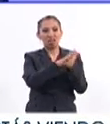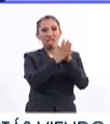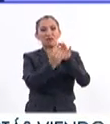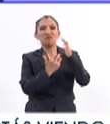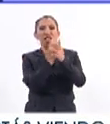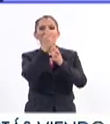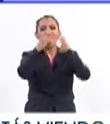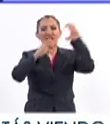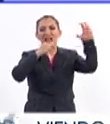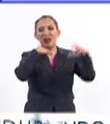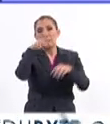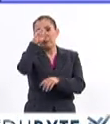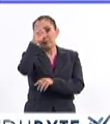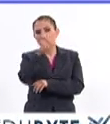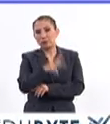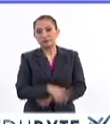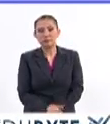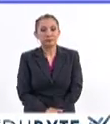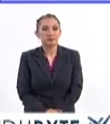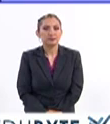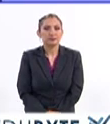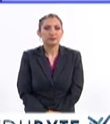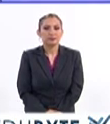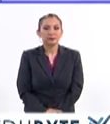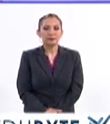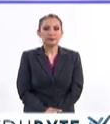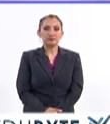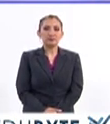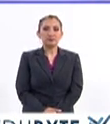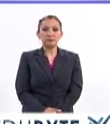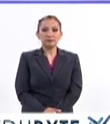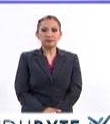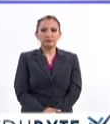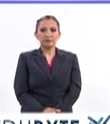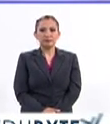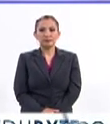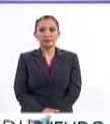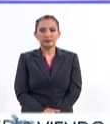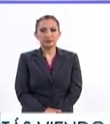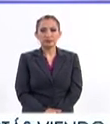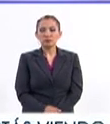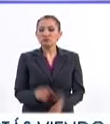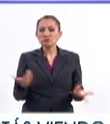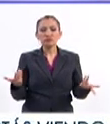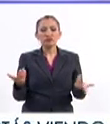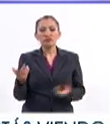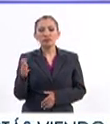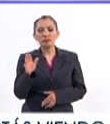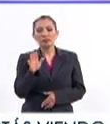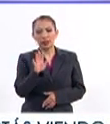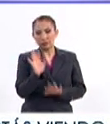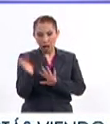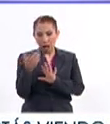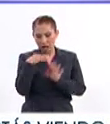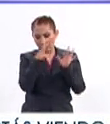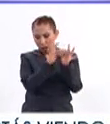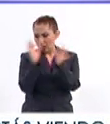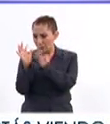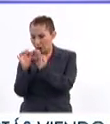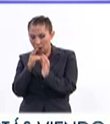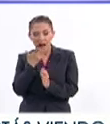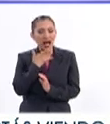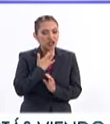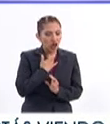una mayor cantidad de contaminantes. Ahora, ¿qué hace? Ya me dijo usted qué hace que